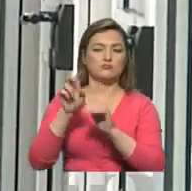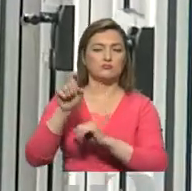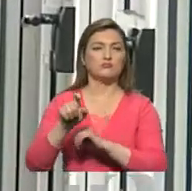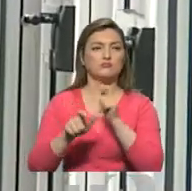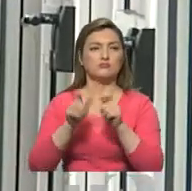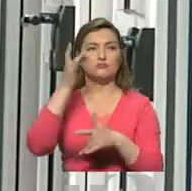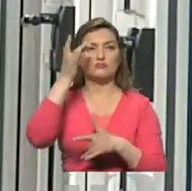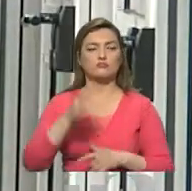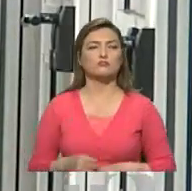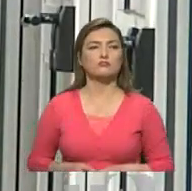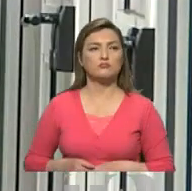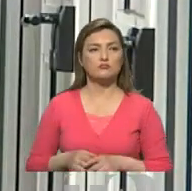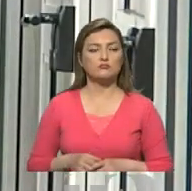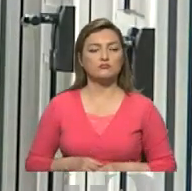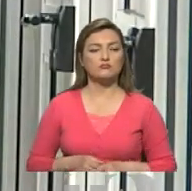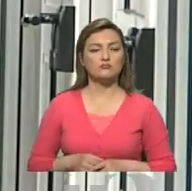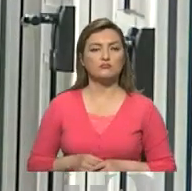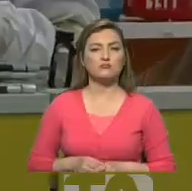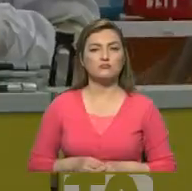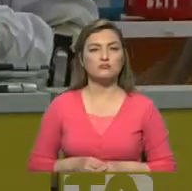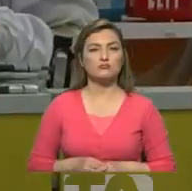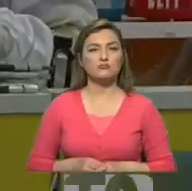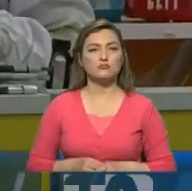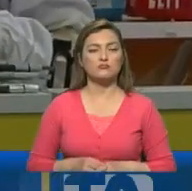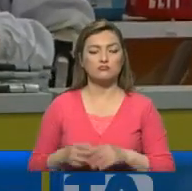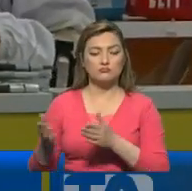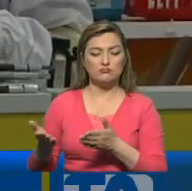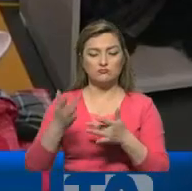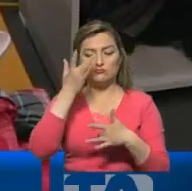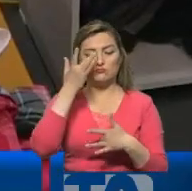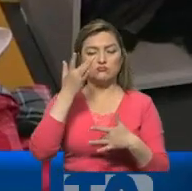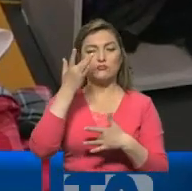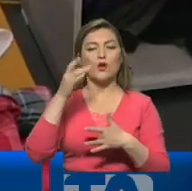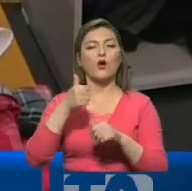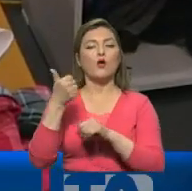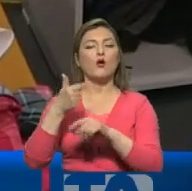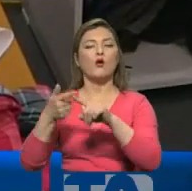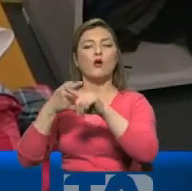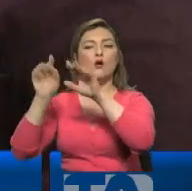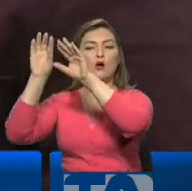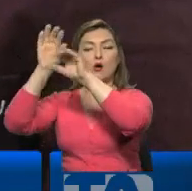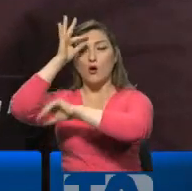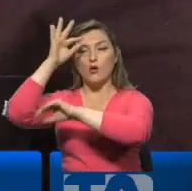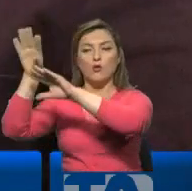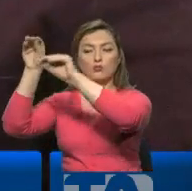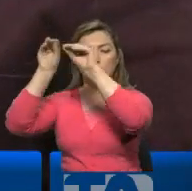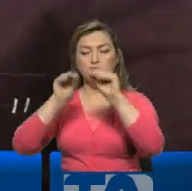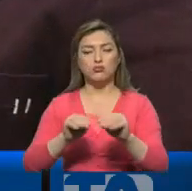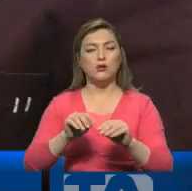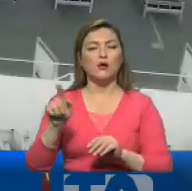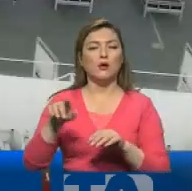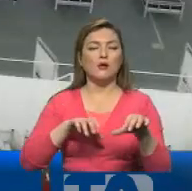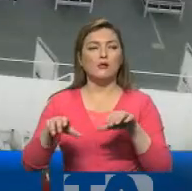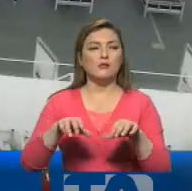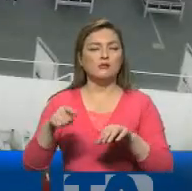pacientes. Si bien actualmente el CAT solo está recibiendo a pacientes referidos de otros hospitales, la coordinadora no